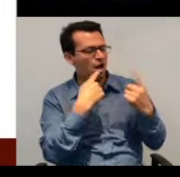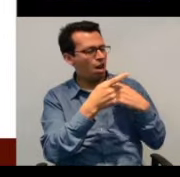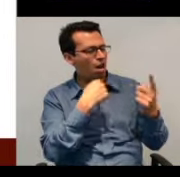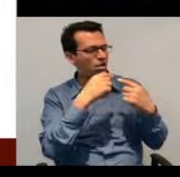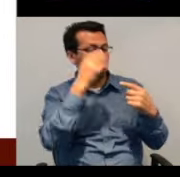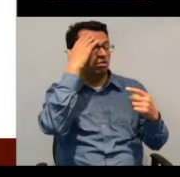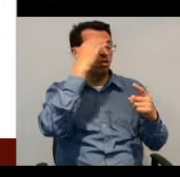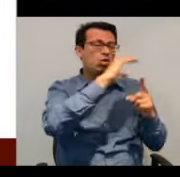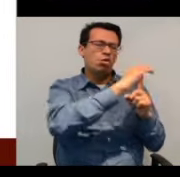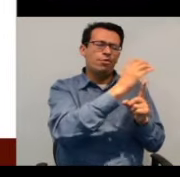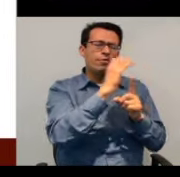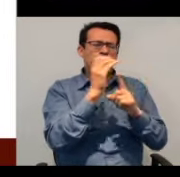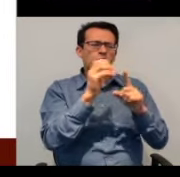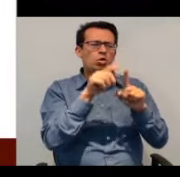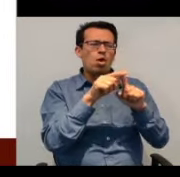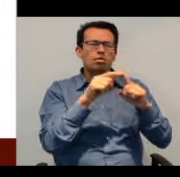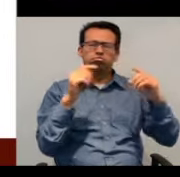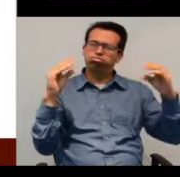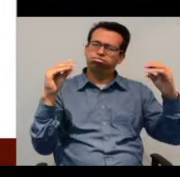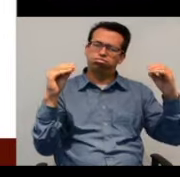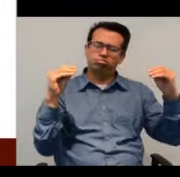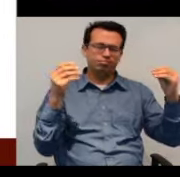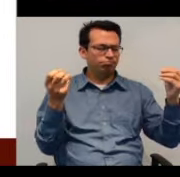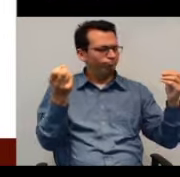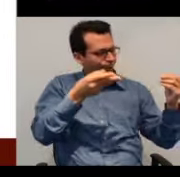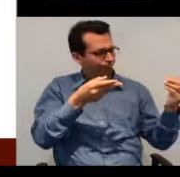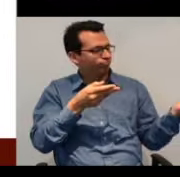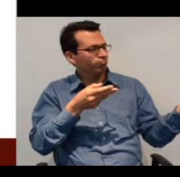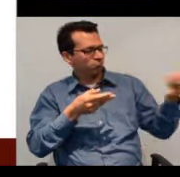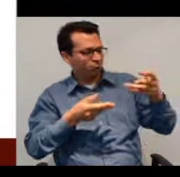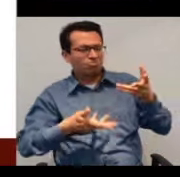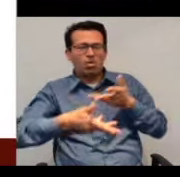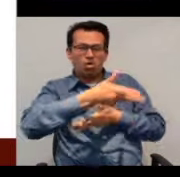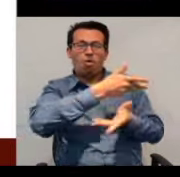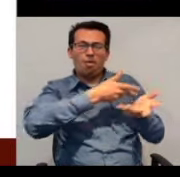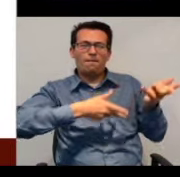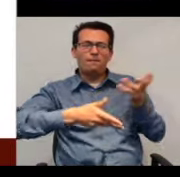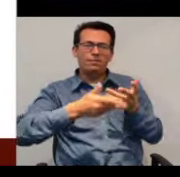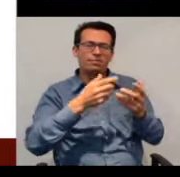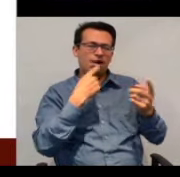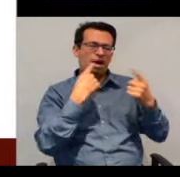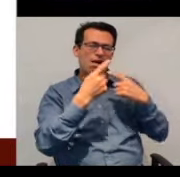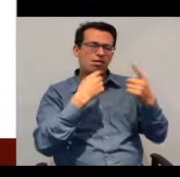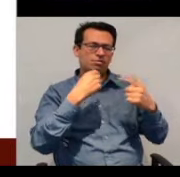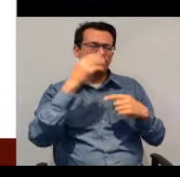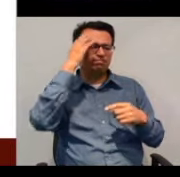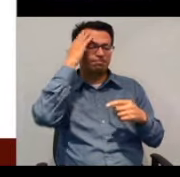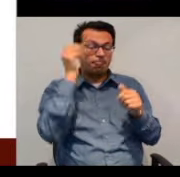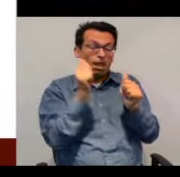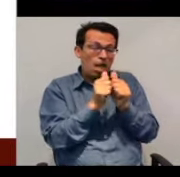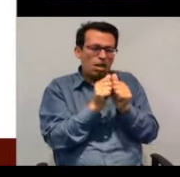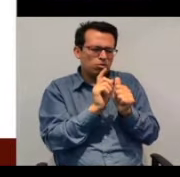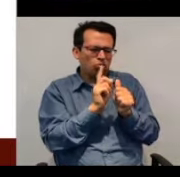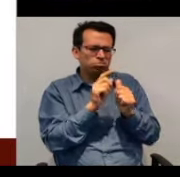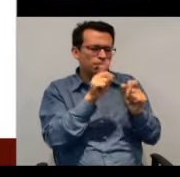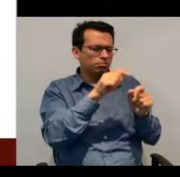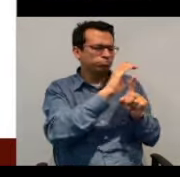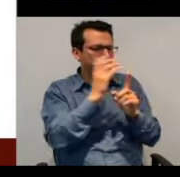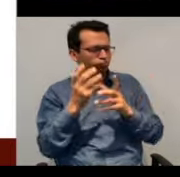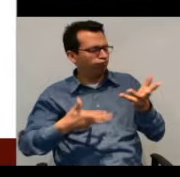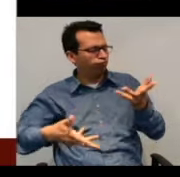ver la riqueza implícita en la diversidad. Más allá de la noción